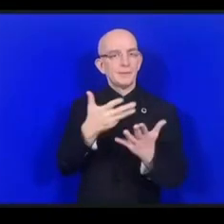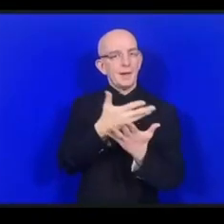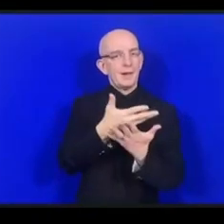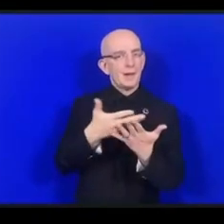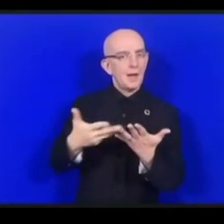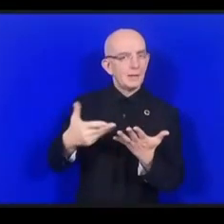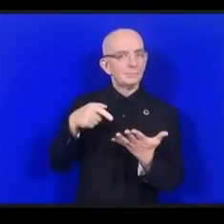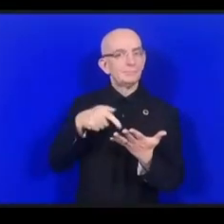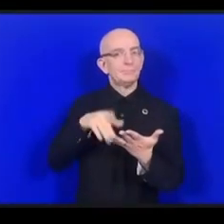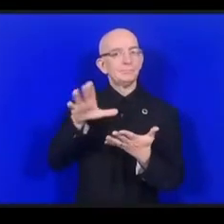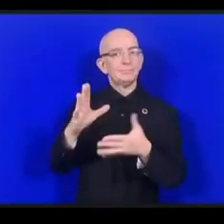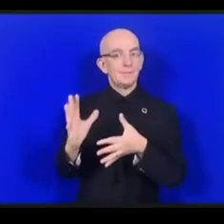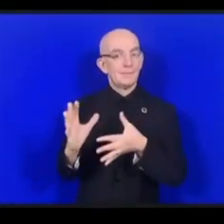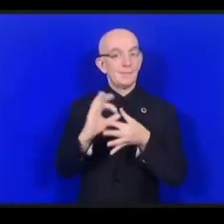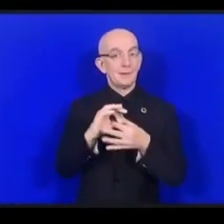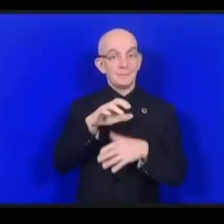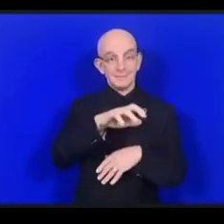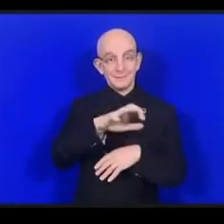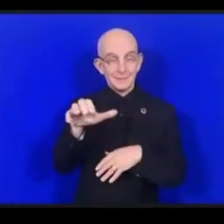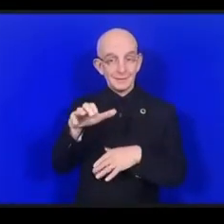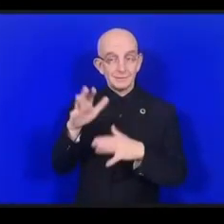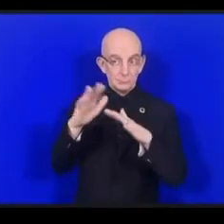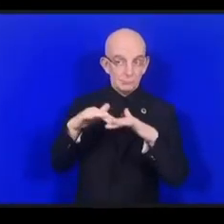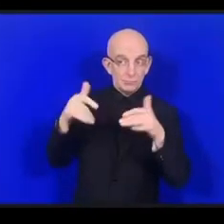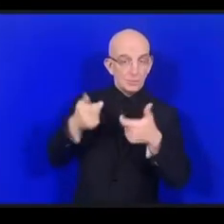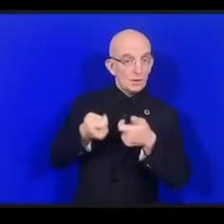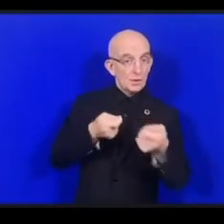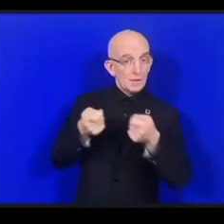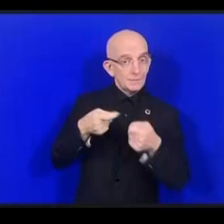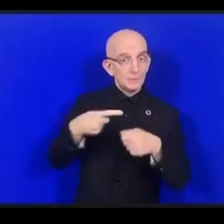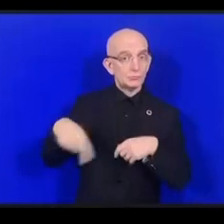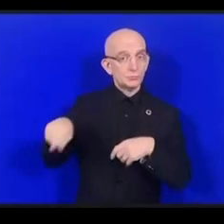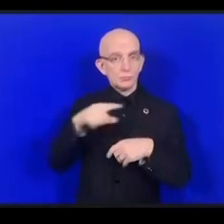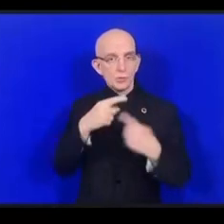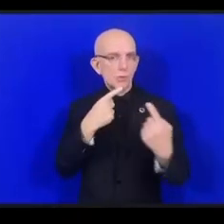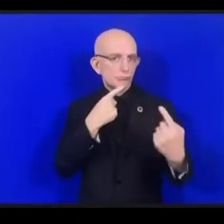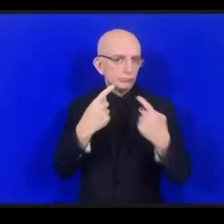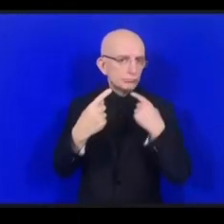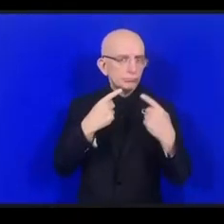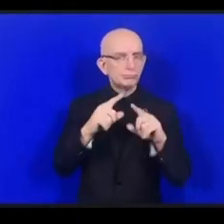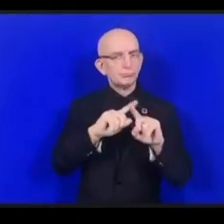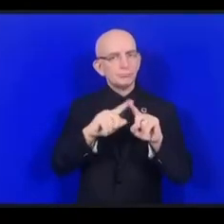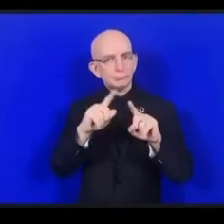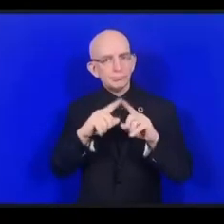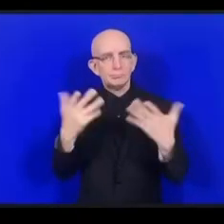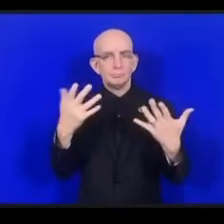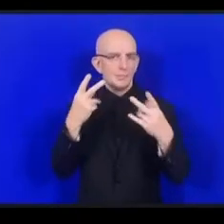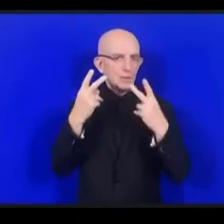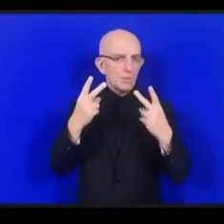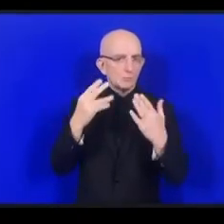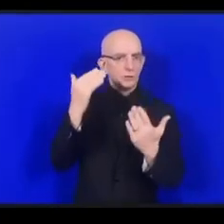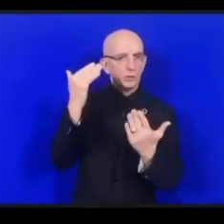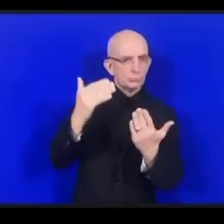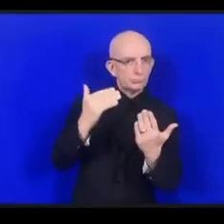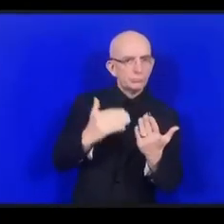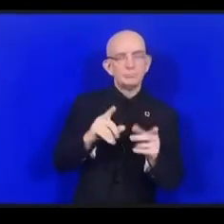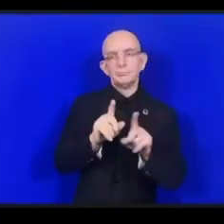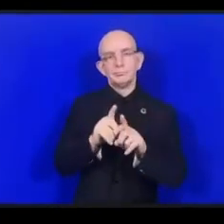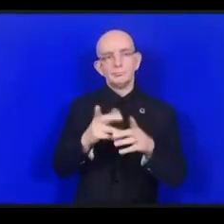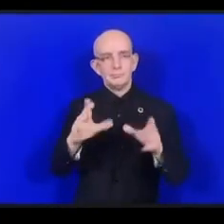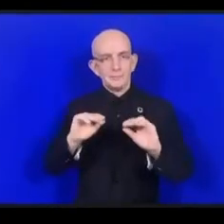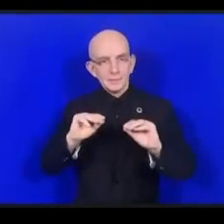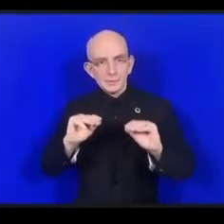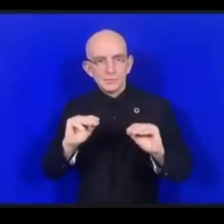tan importante como la educación que es algo muy emocionante nuestra coalición dinámica cuenta con más de 500 miembros y es muy